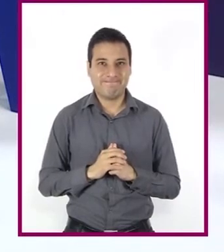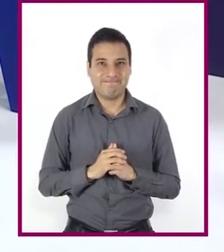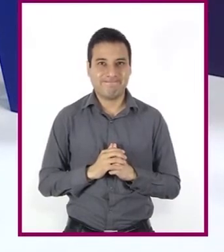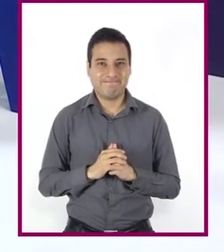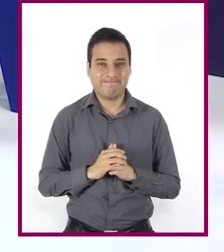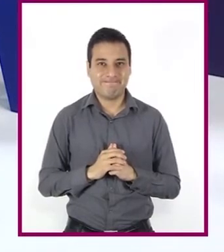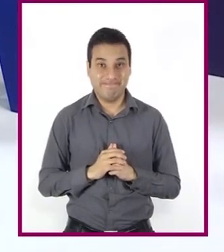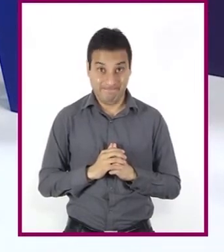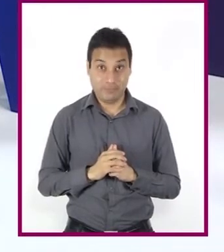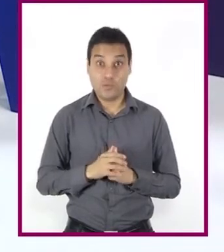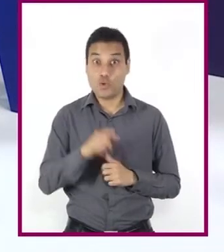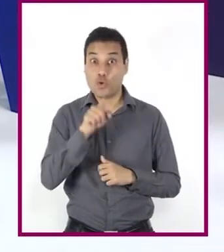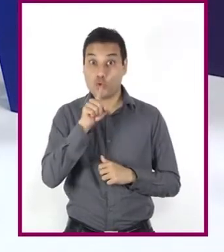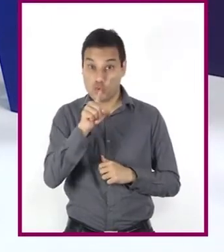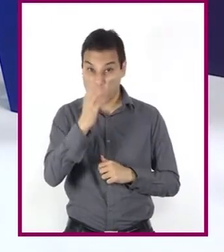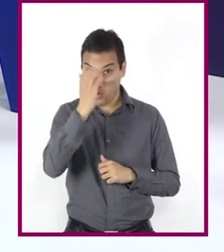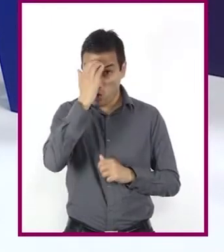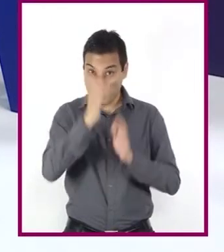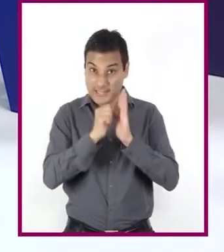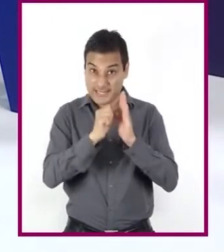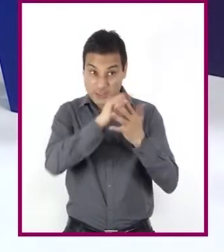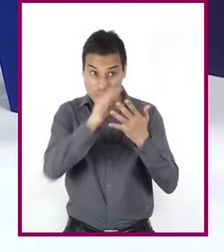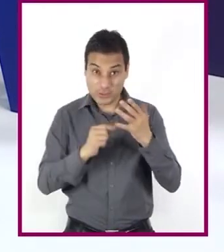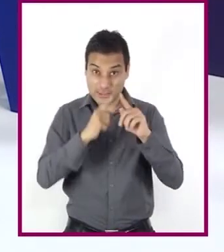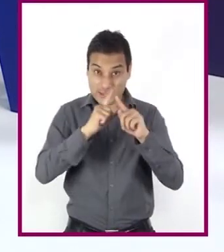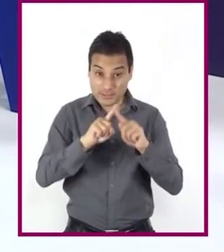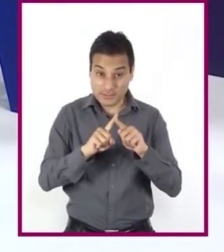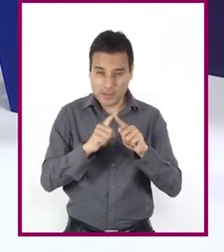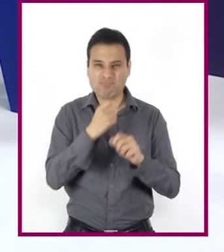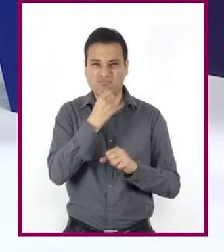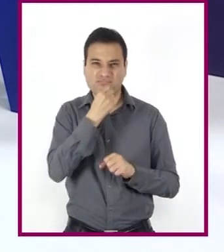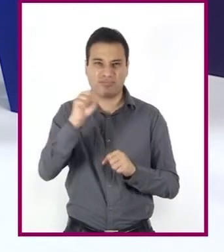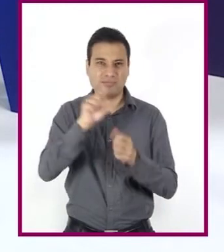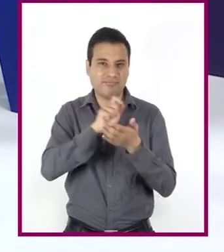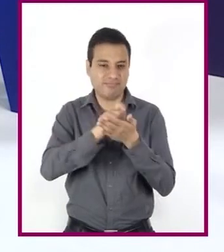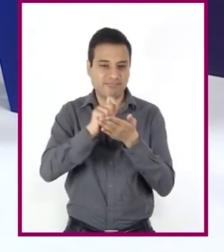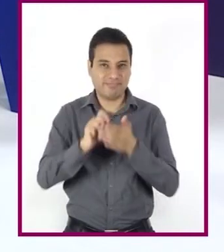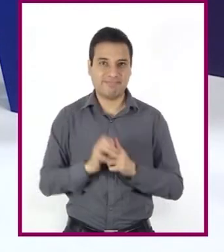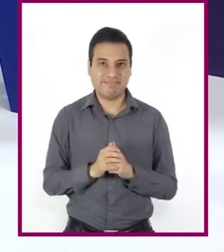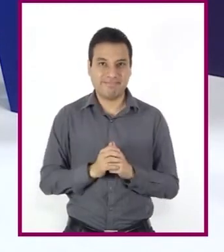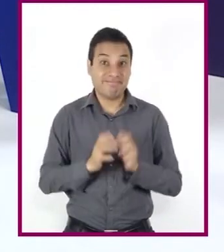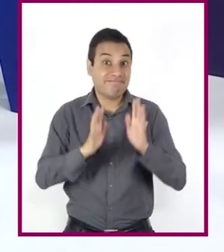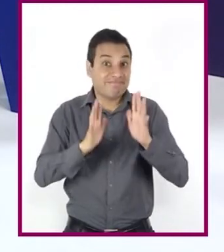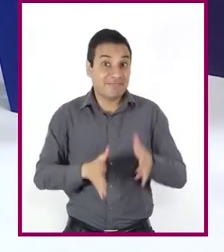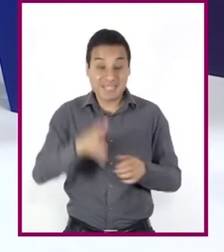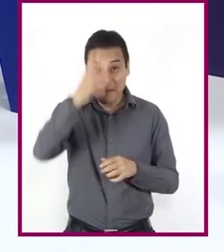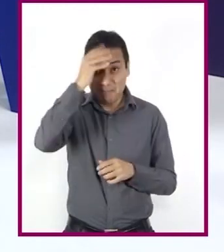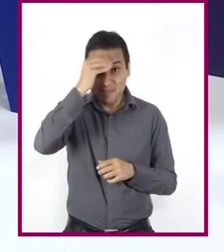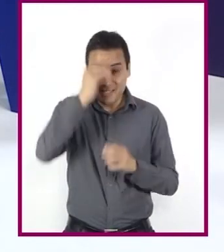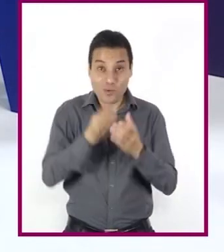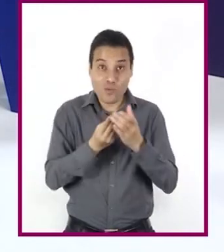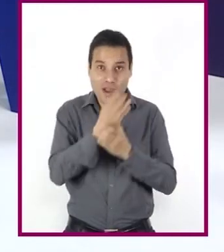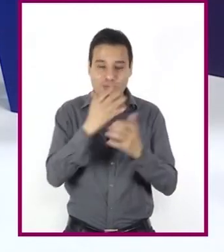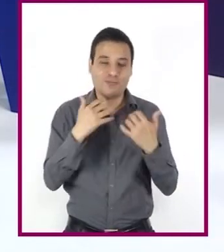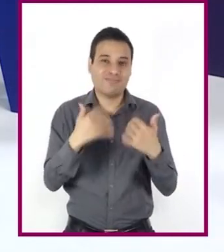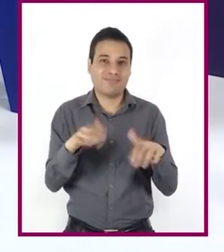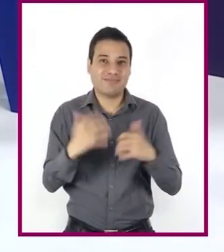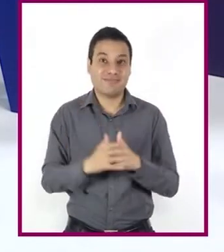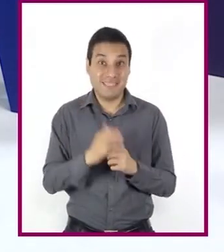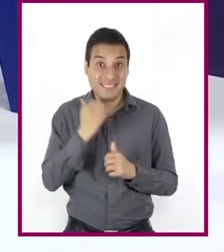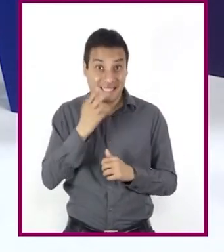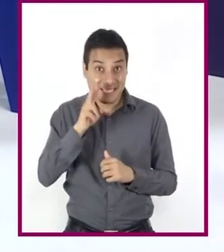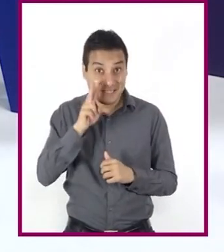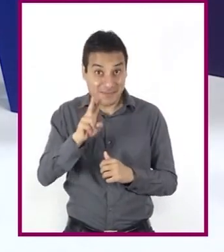Porque el que con signos anda, a escribir se enseña. Hemos aprendido algo nuevo juntos. Y si quieren volver a ver la